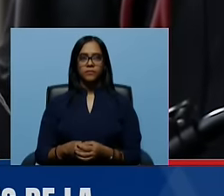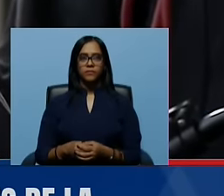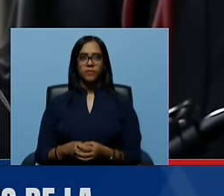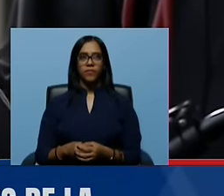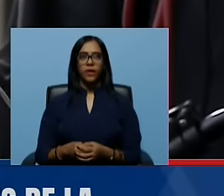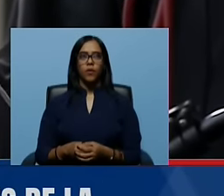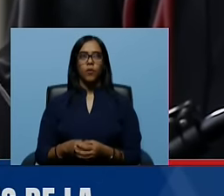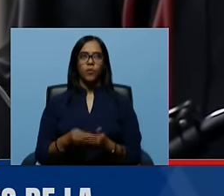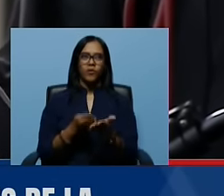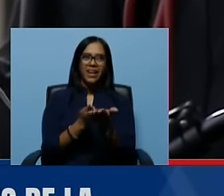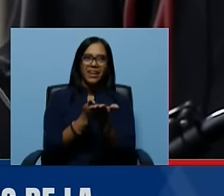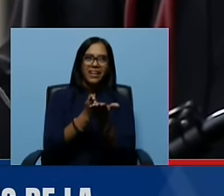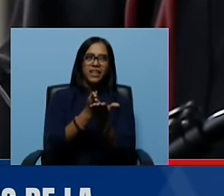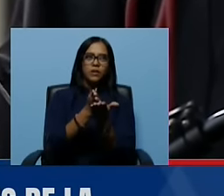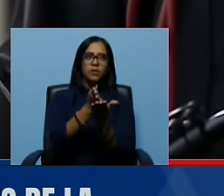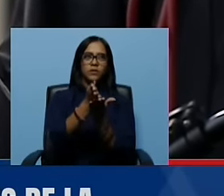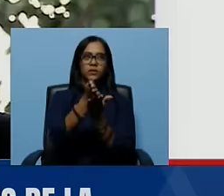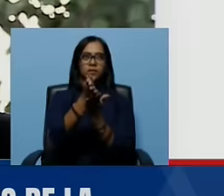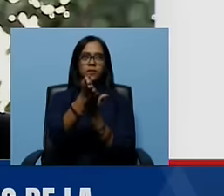una rigurosidad